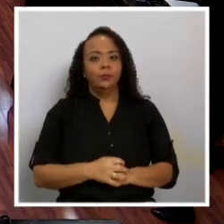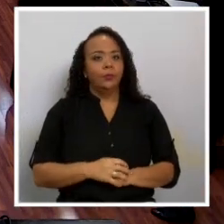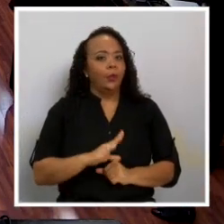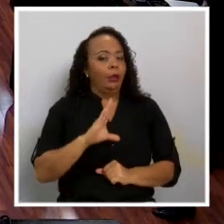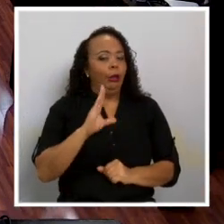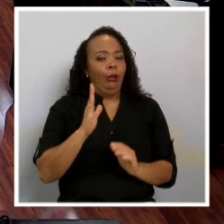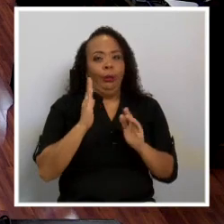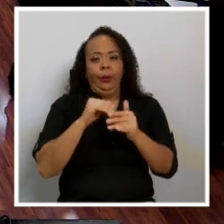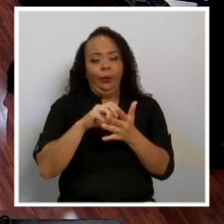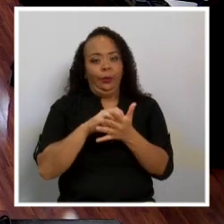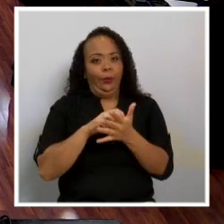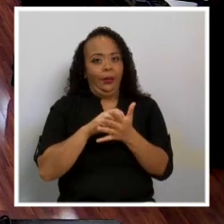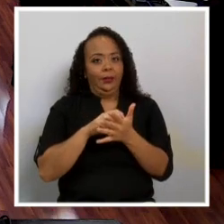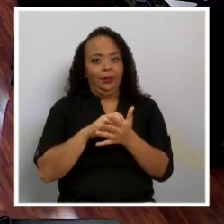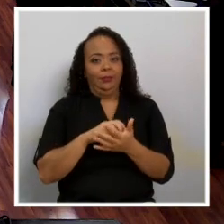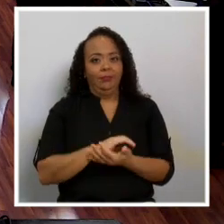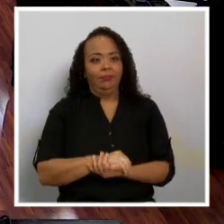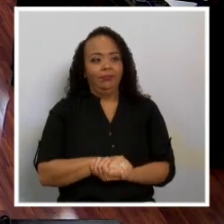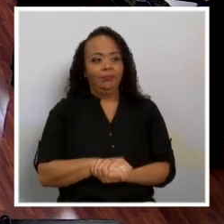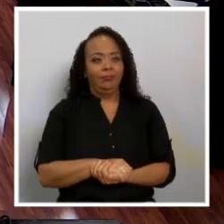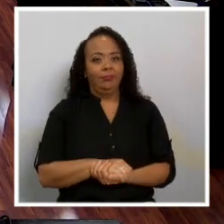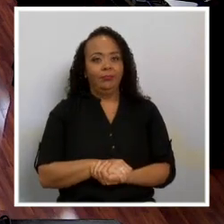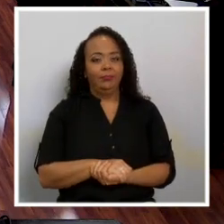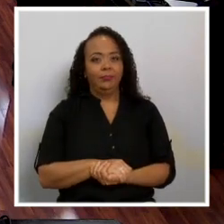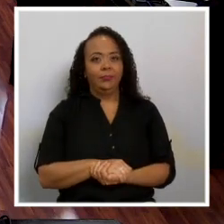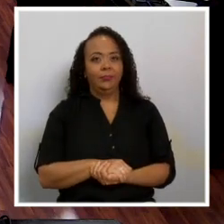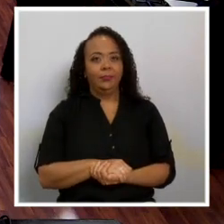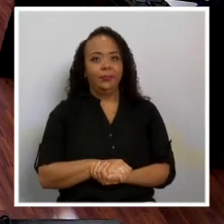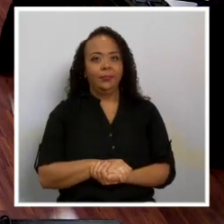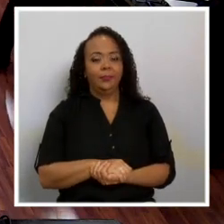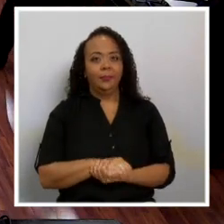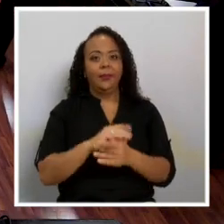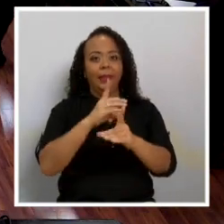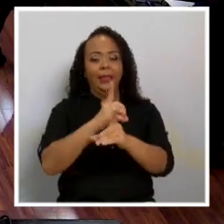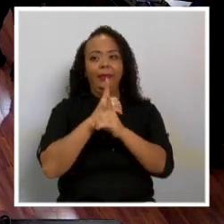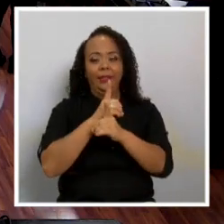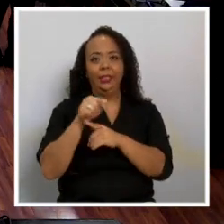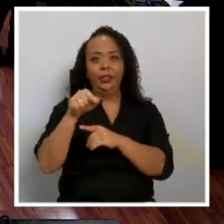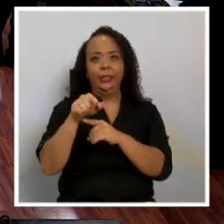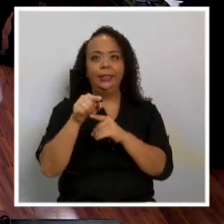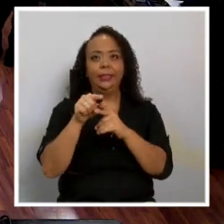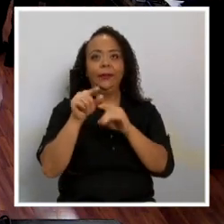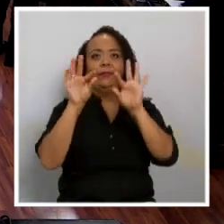muchas dudas, aquí se incluyendo... definiendo esas figuras